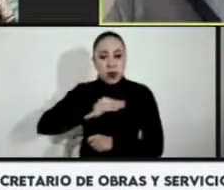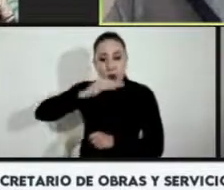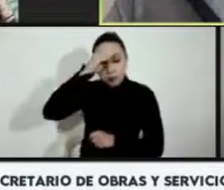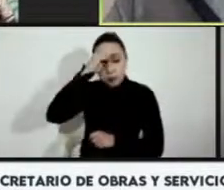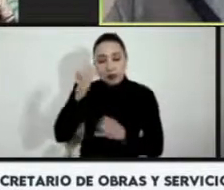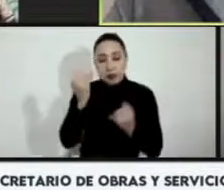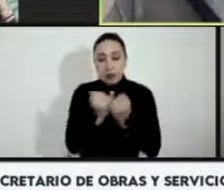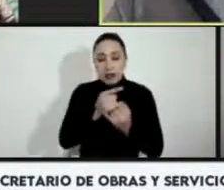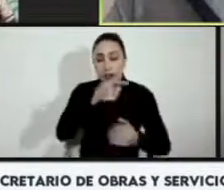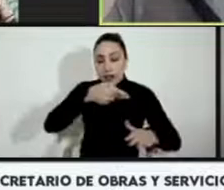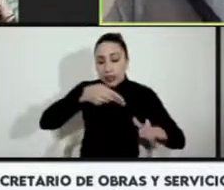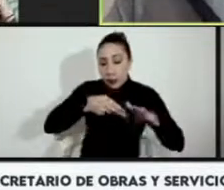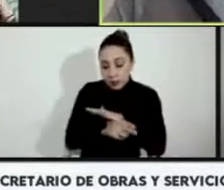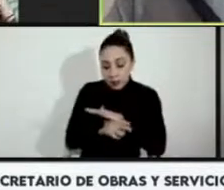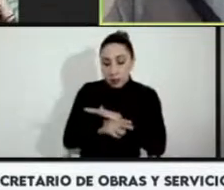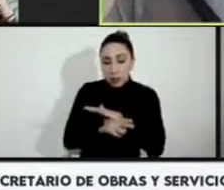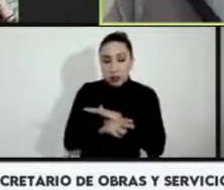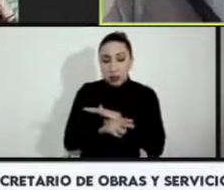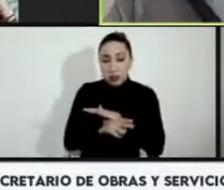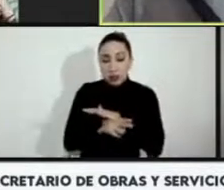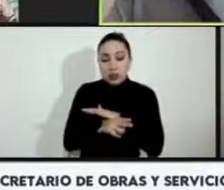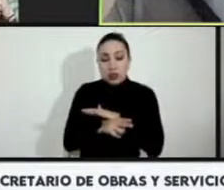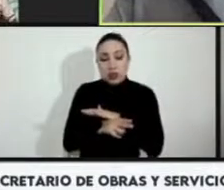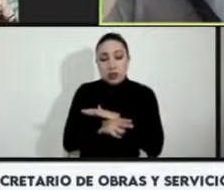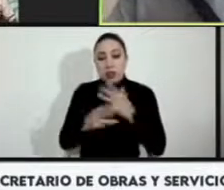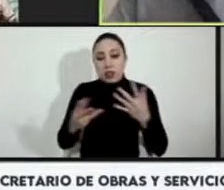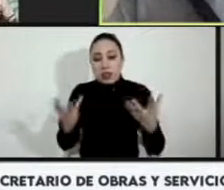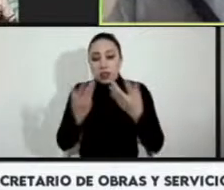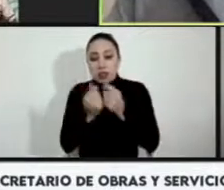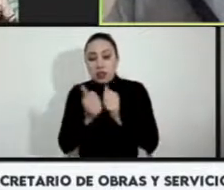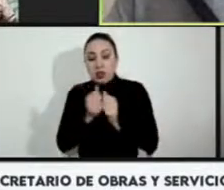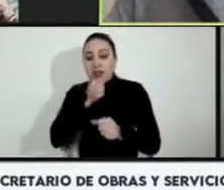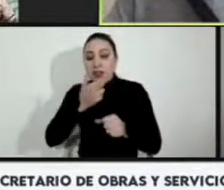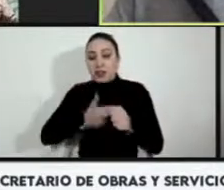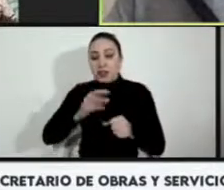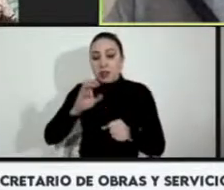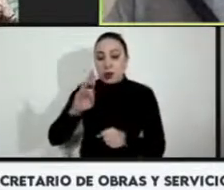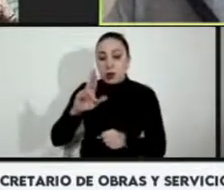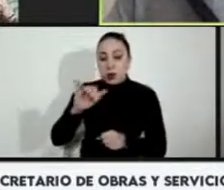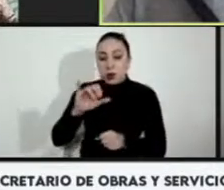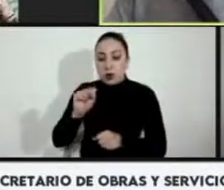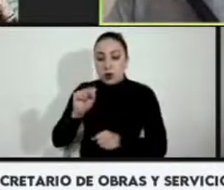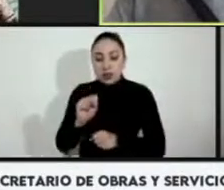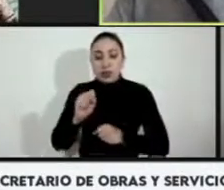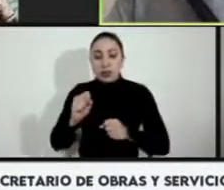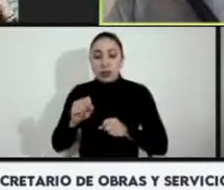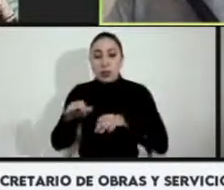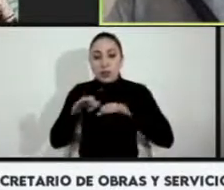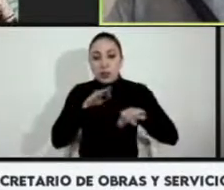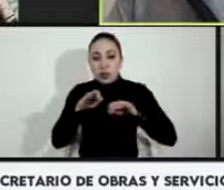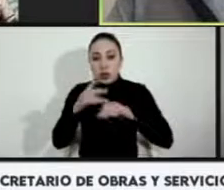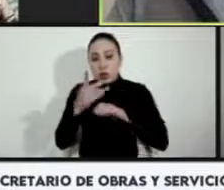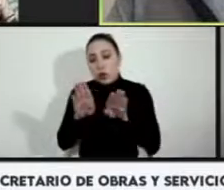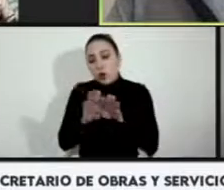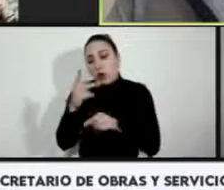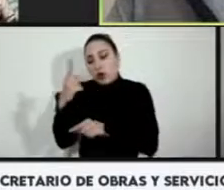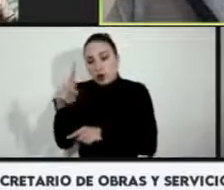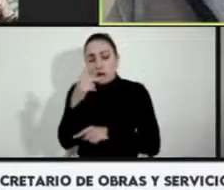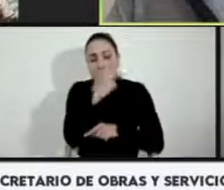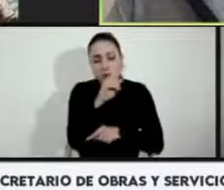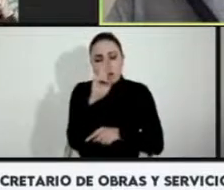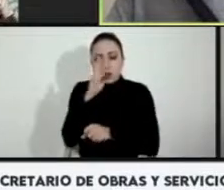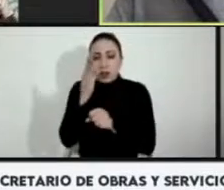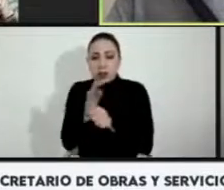colectivo metro, como la Secretaría de Obras y Servicios, conjuntamente en el ámbito de sus atribuciones, lleven a cabo